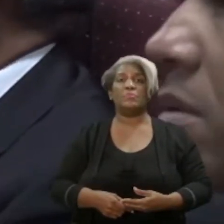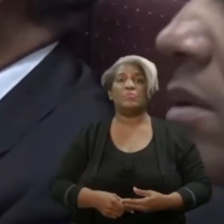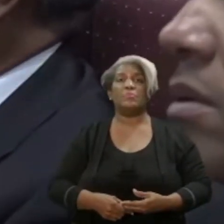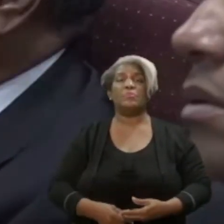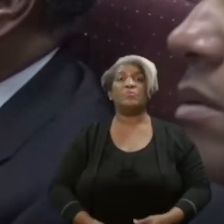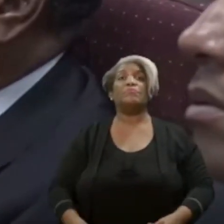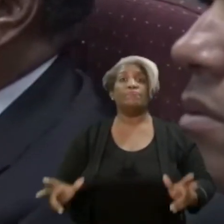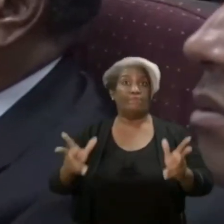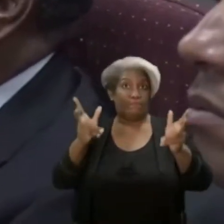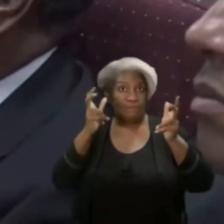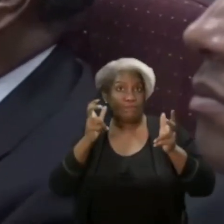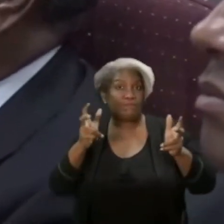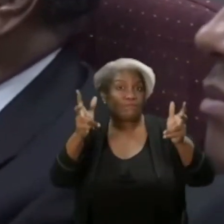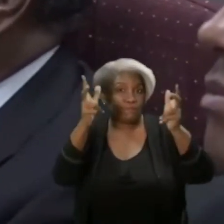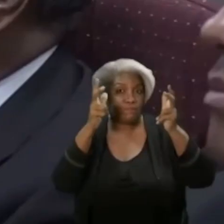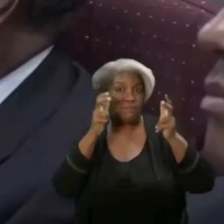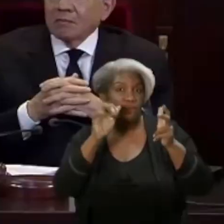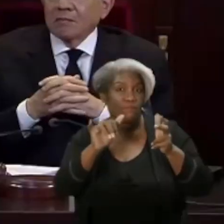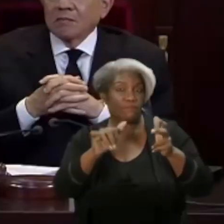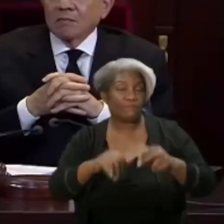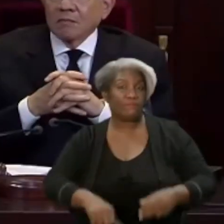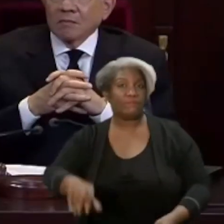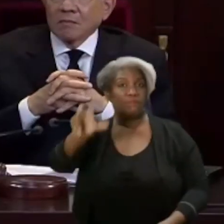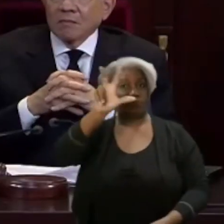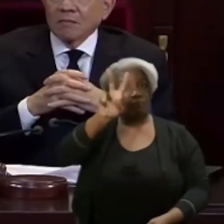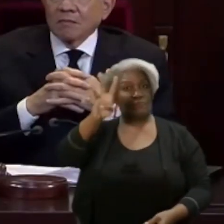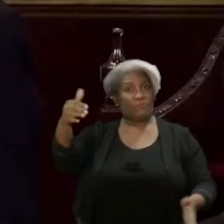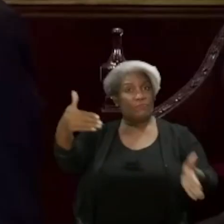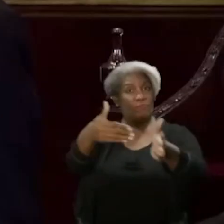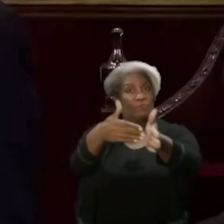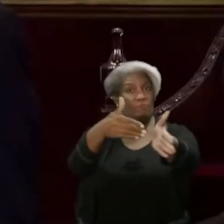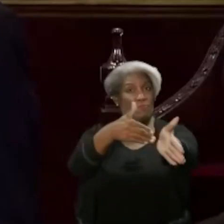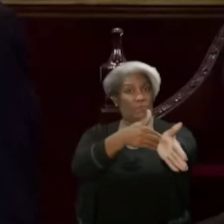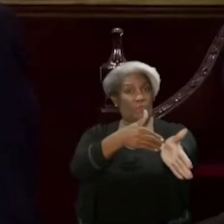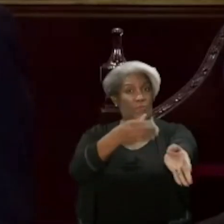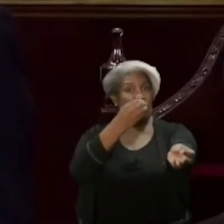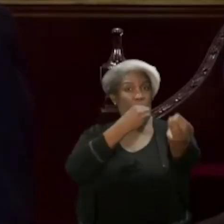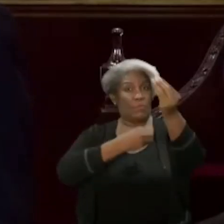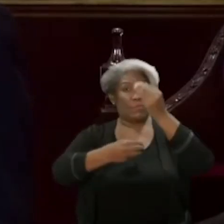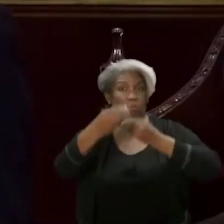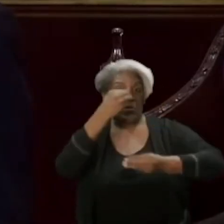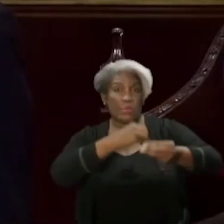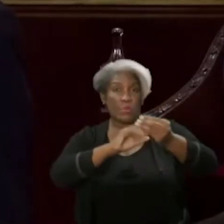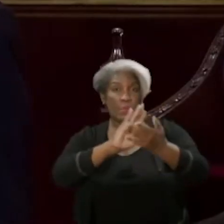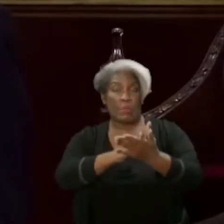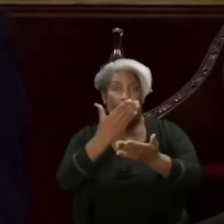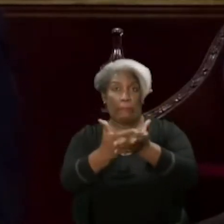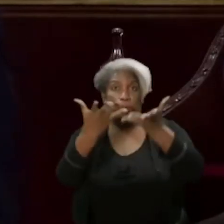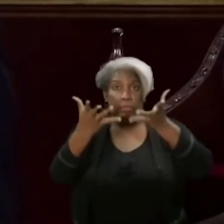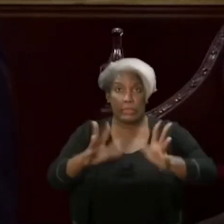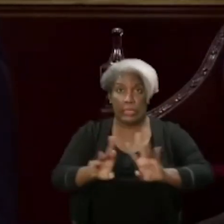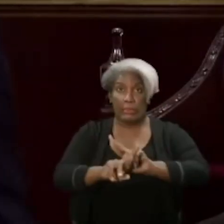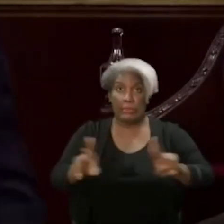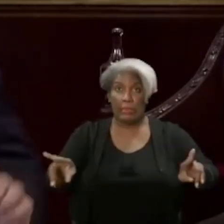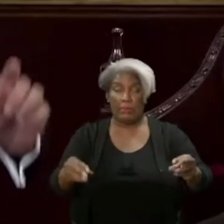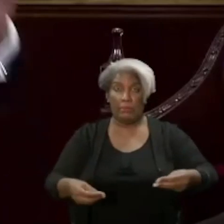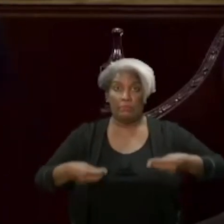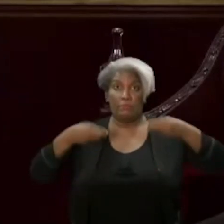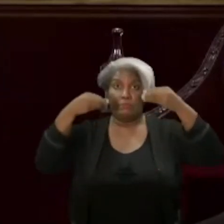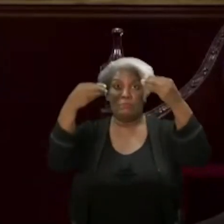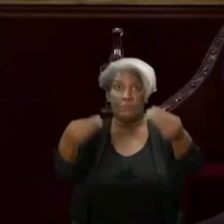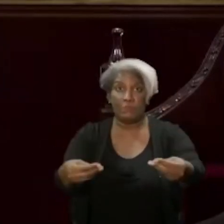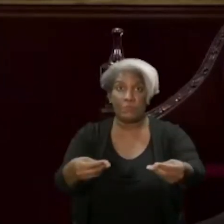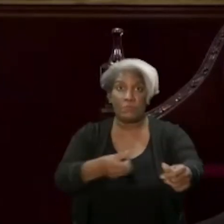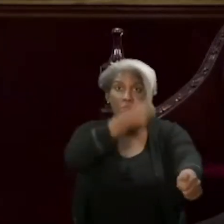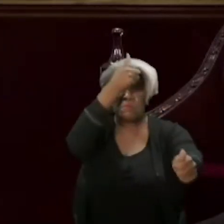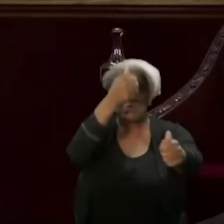Pero escuchen esto, 34 millones de raciones de alimentos cocidos de mejor calidad y con